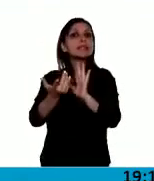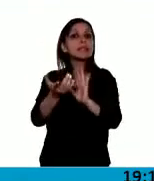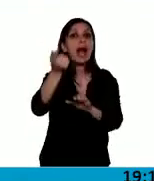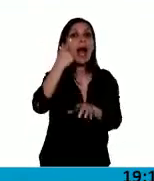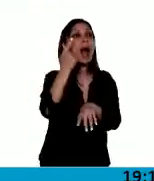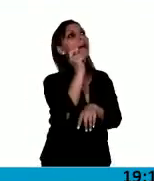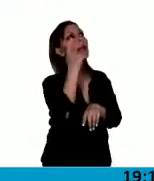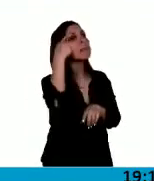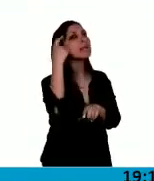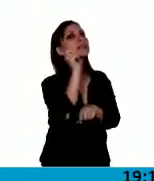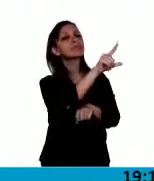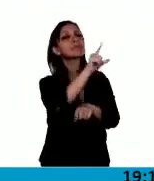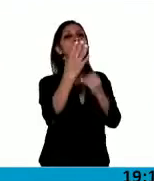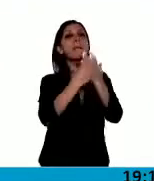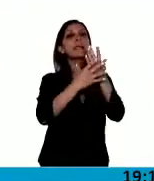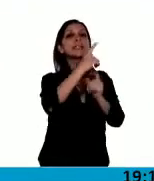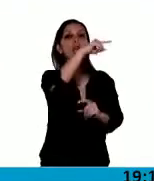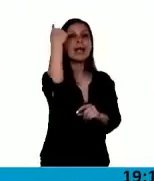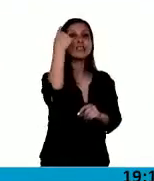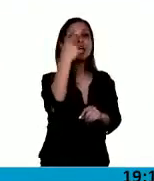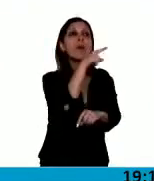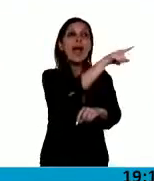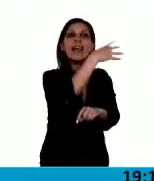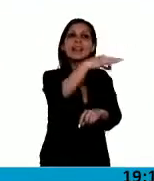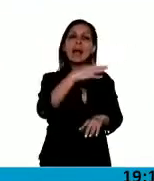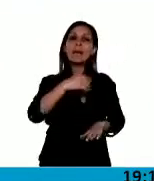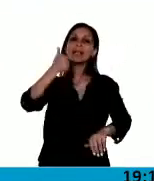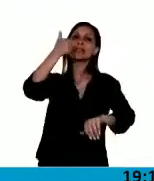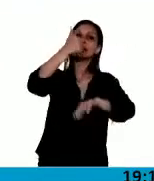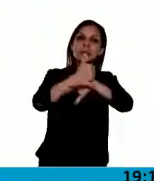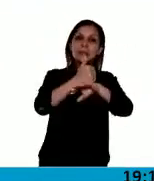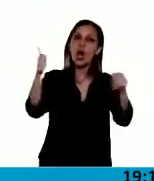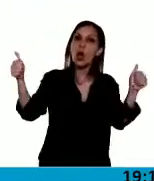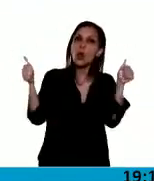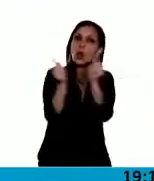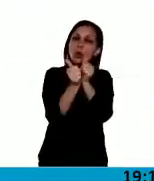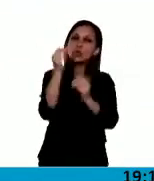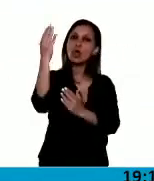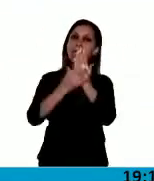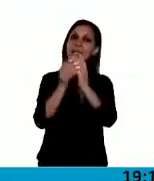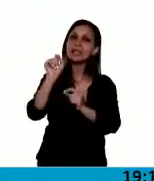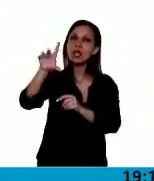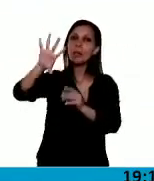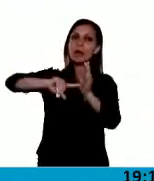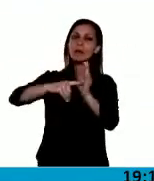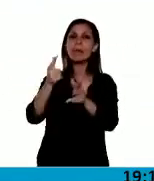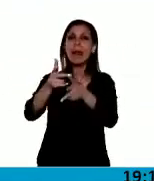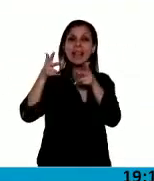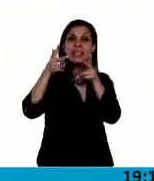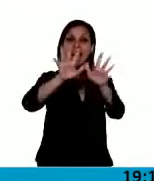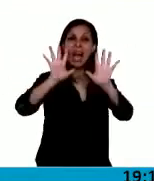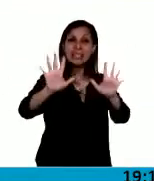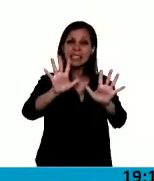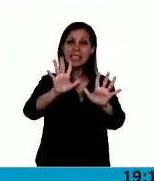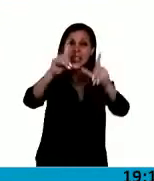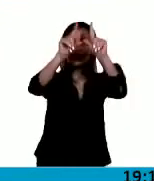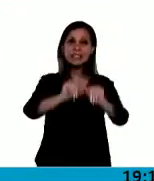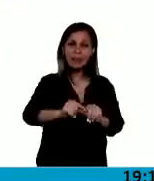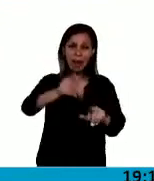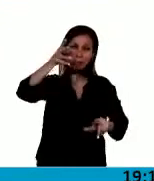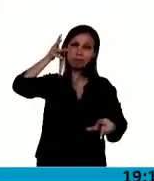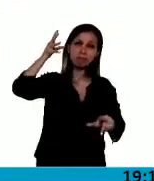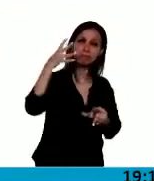ministro de salud de la nación quién debió haber estado sentado al lado del ministro de la provincia para dar semejante cifra y semejante cantidad